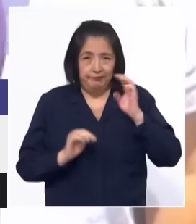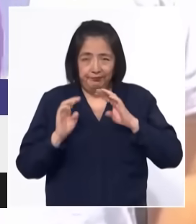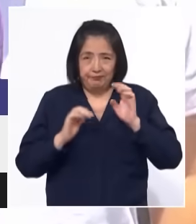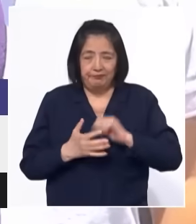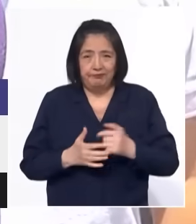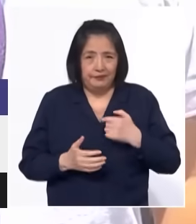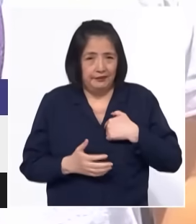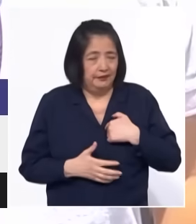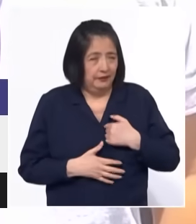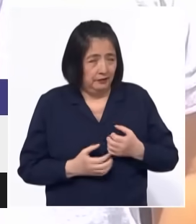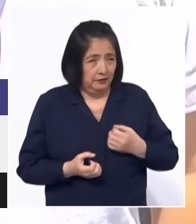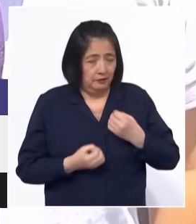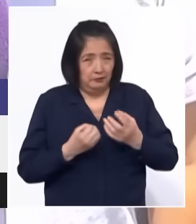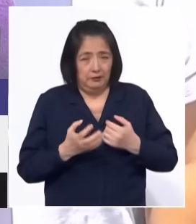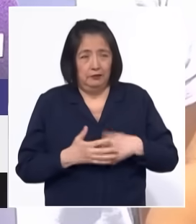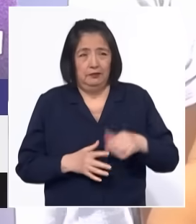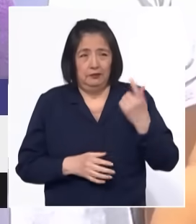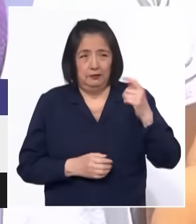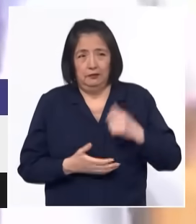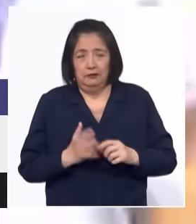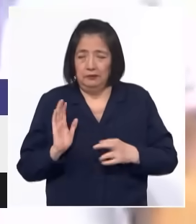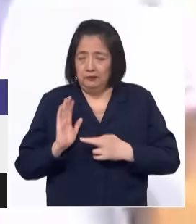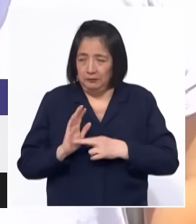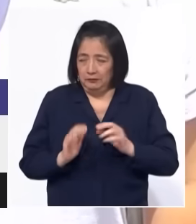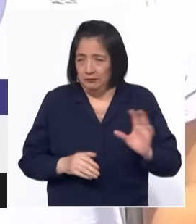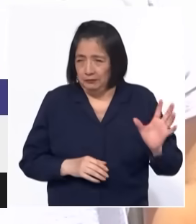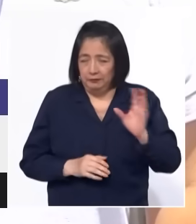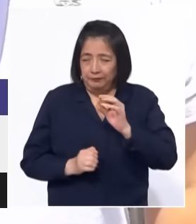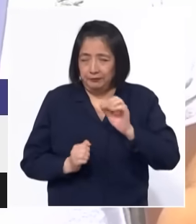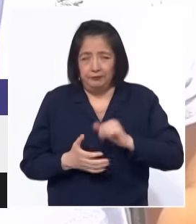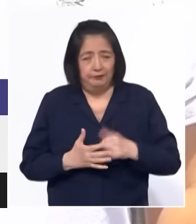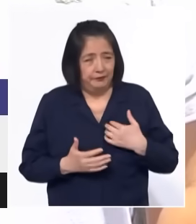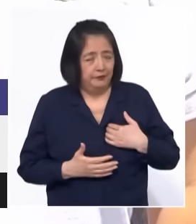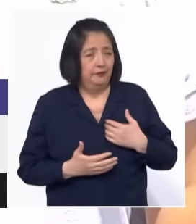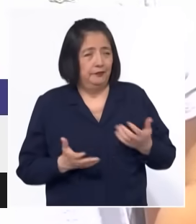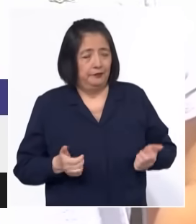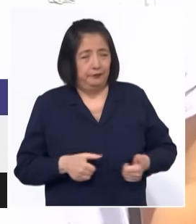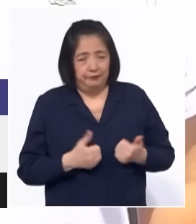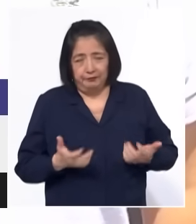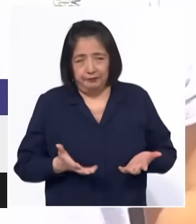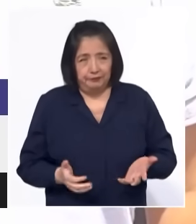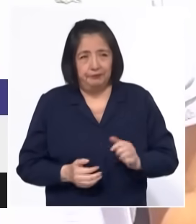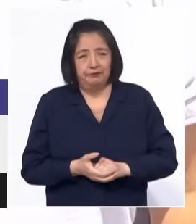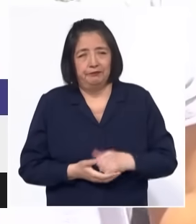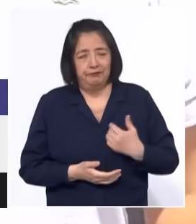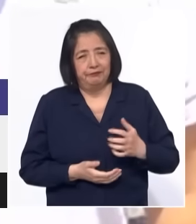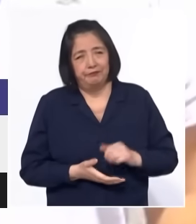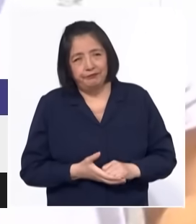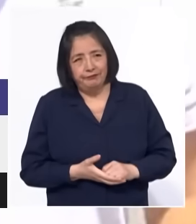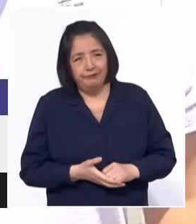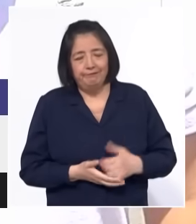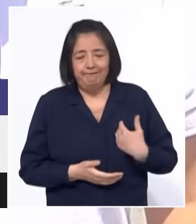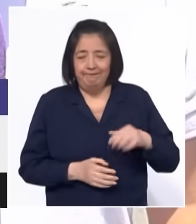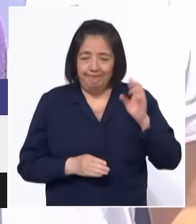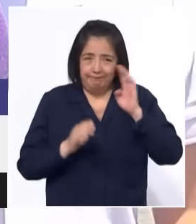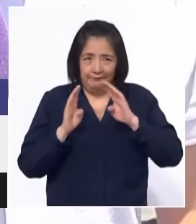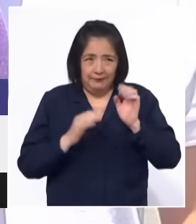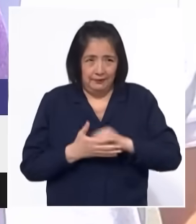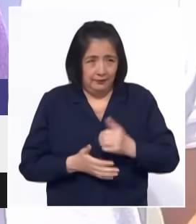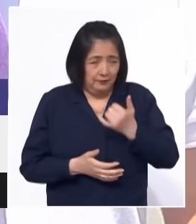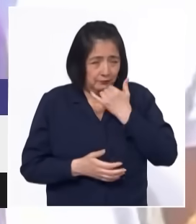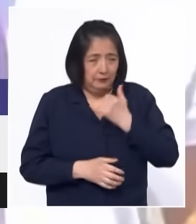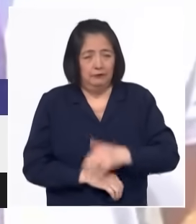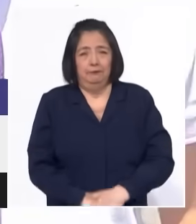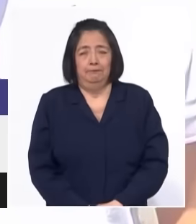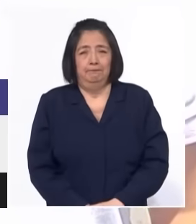yo expreso desde la ciudad de Trujillo a nombre de todos mis paisanos nuestra suma preocupación por lo que está